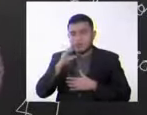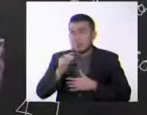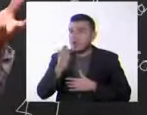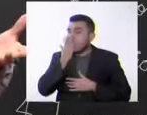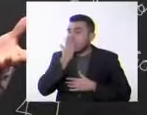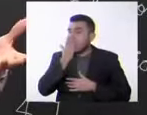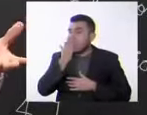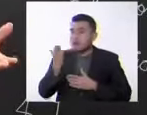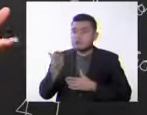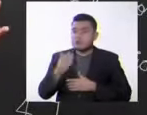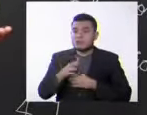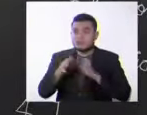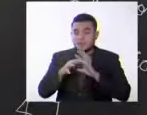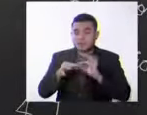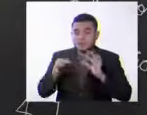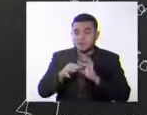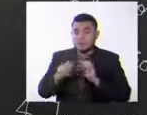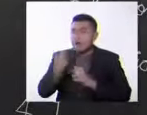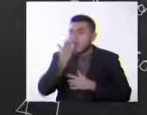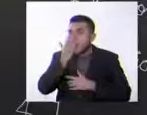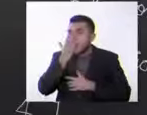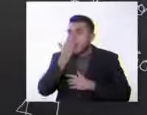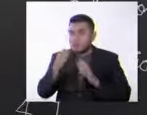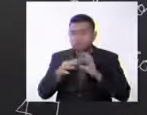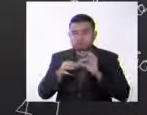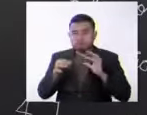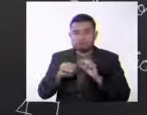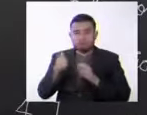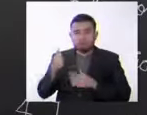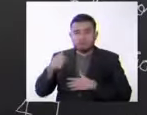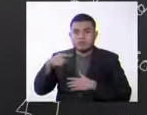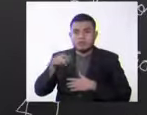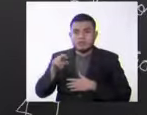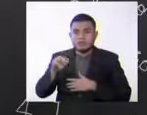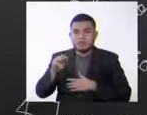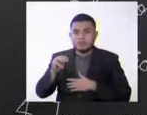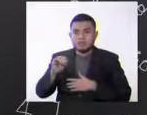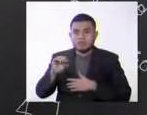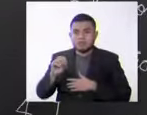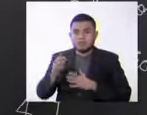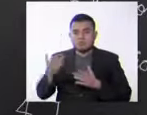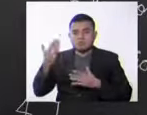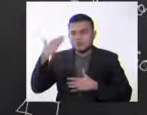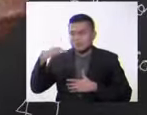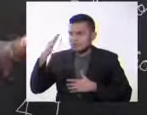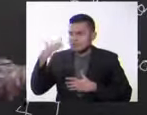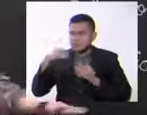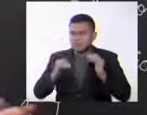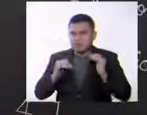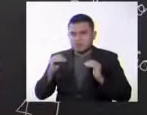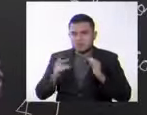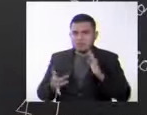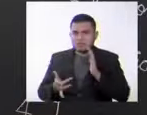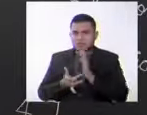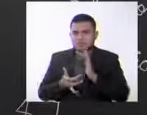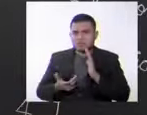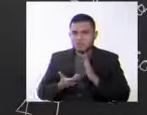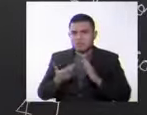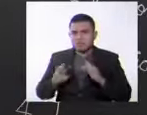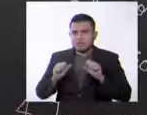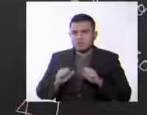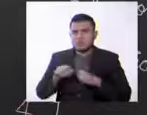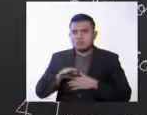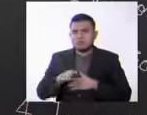es el idioma, es un bien cultural, es parte del patrimonio. Pero también las tradiciones, las técnicas que nosotros